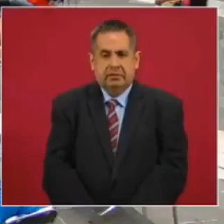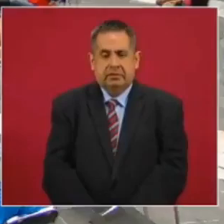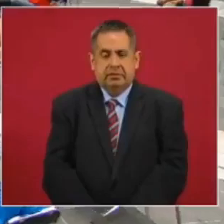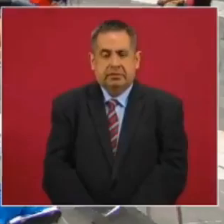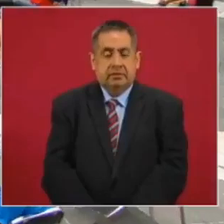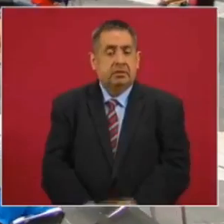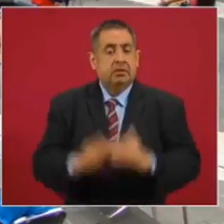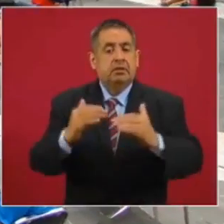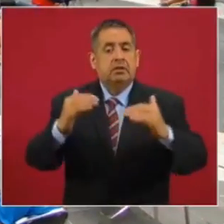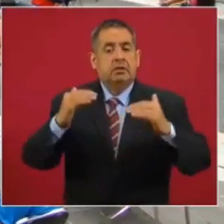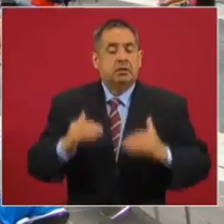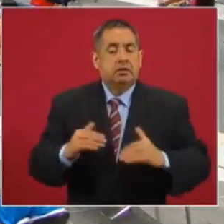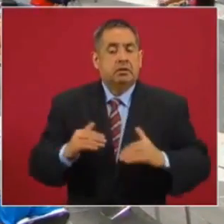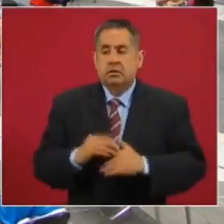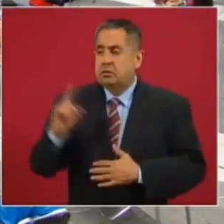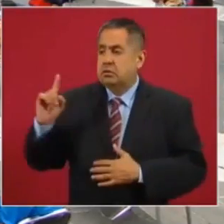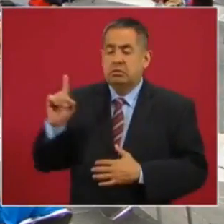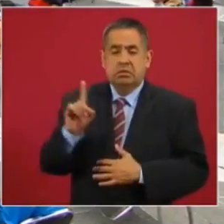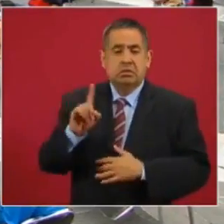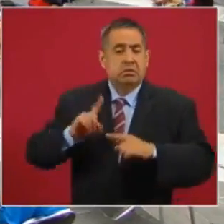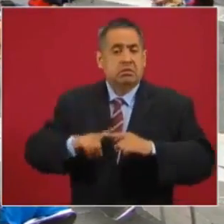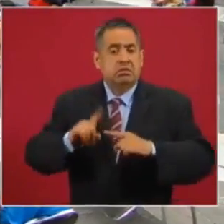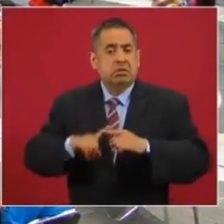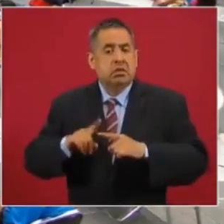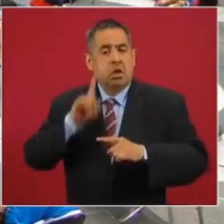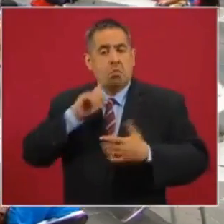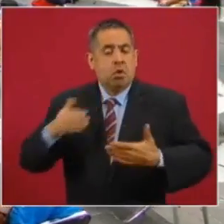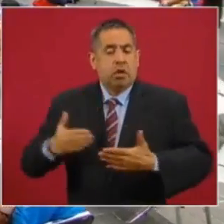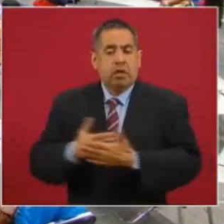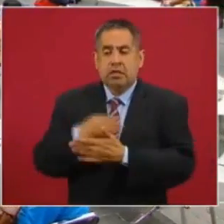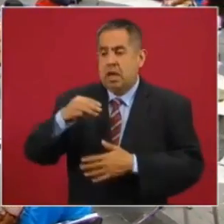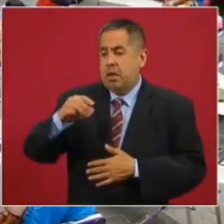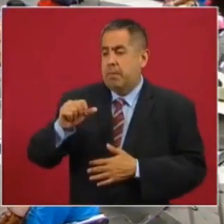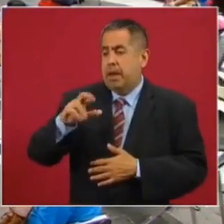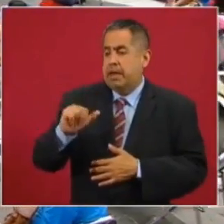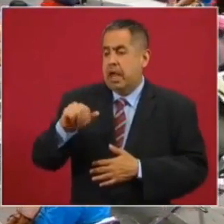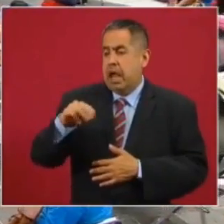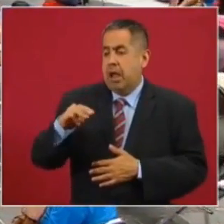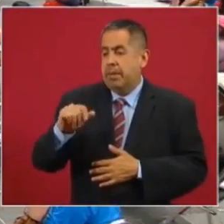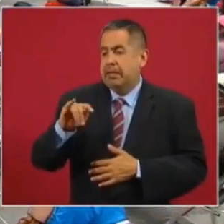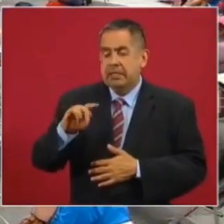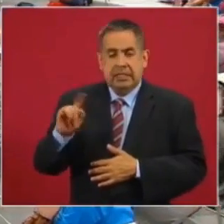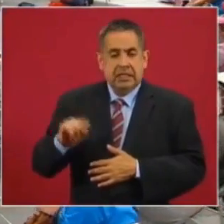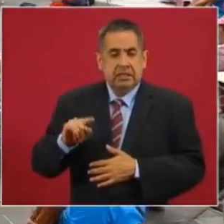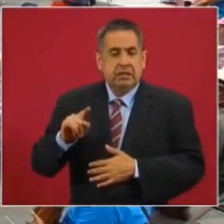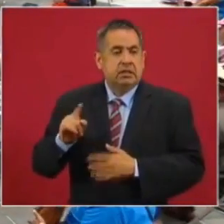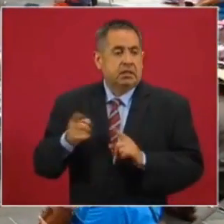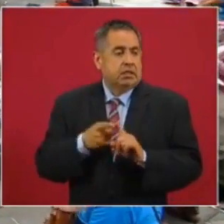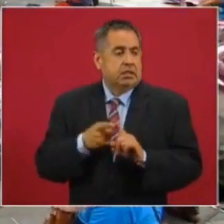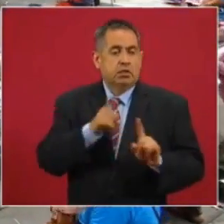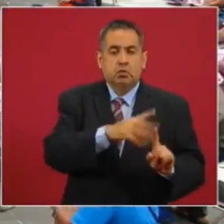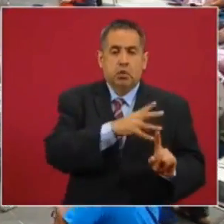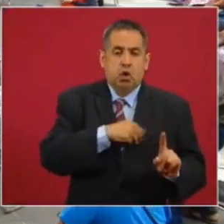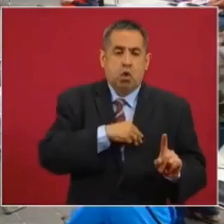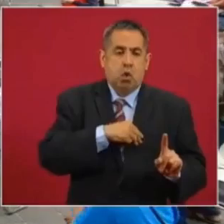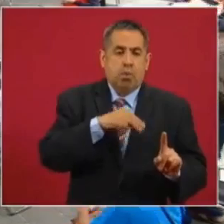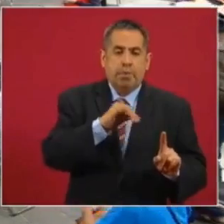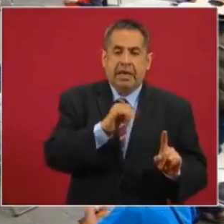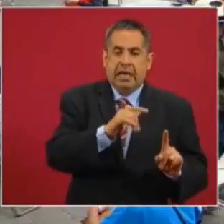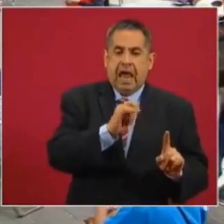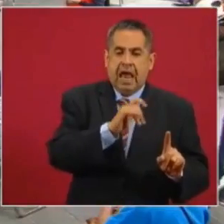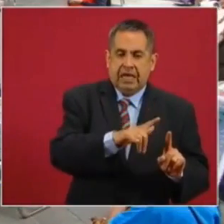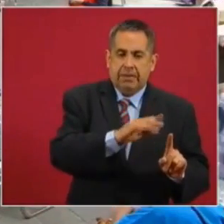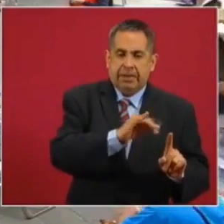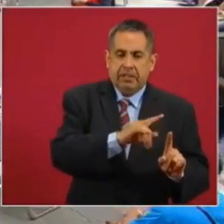a continuación hace uso de la palabra la ciudadana maría martínez ceferino madre de miguel ángel hernández martínez en